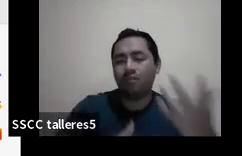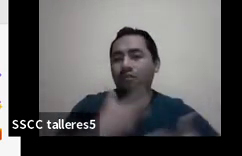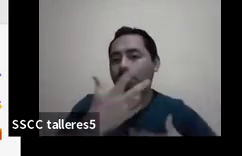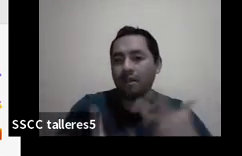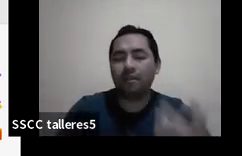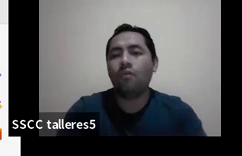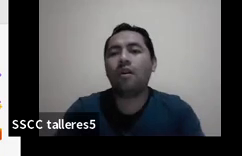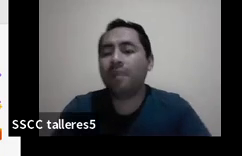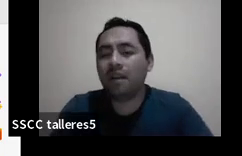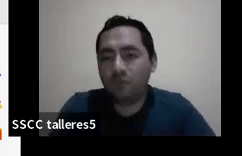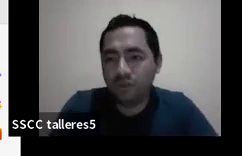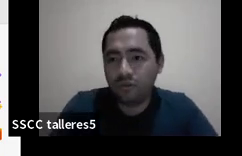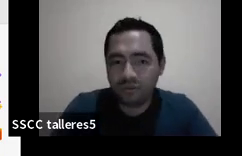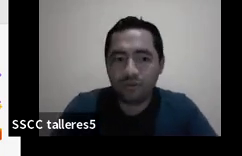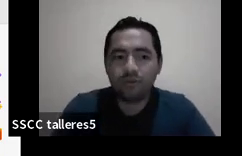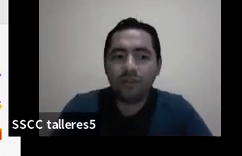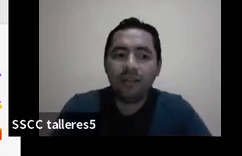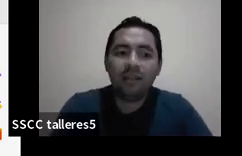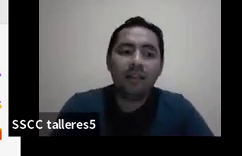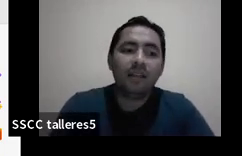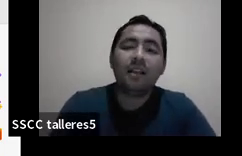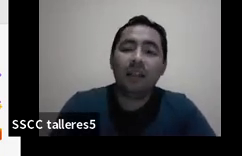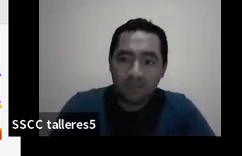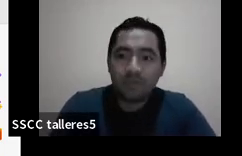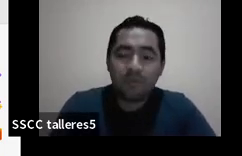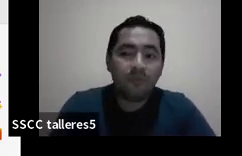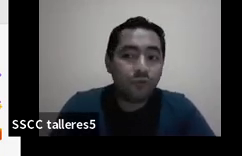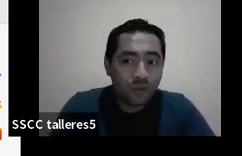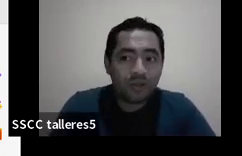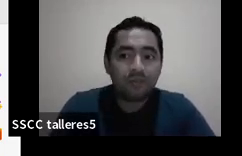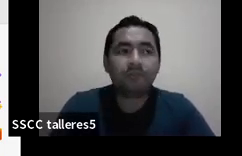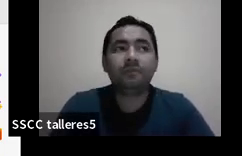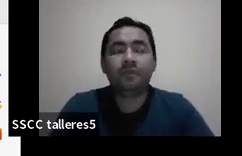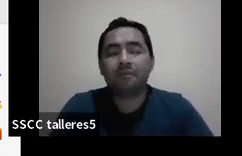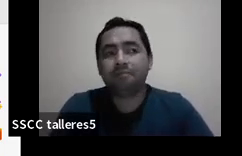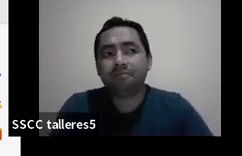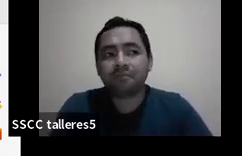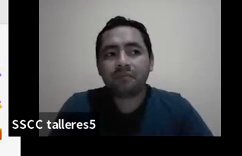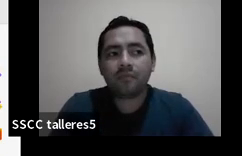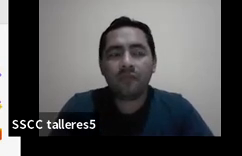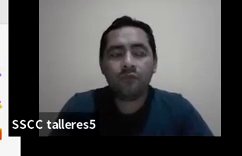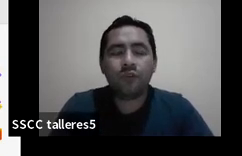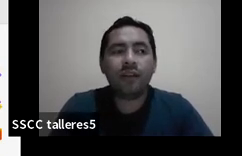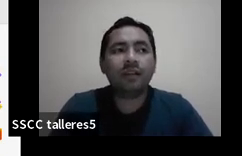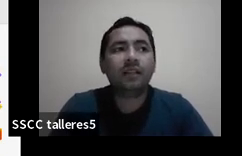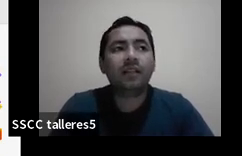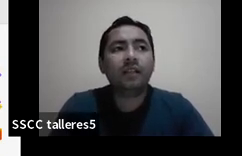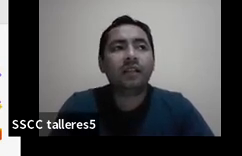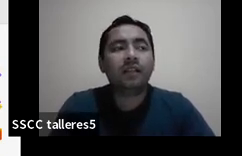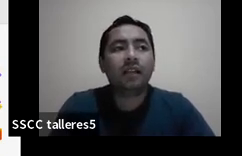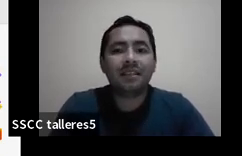alumnos, él lo adecua para los niños sordos. Eso también funciona, ¿ya?